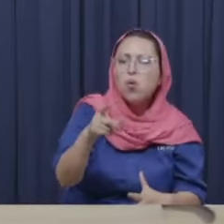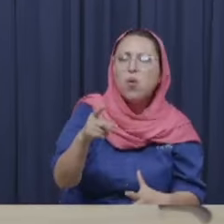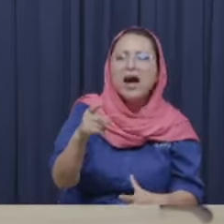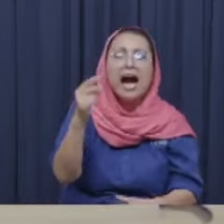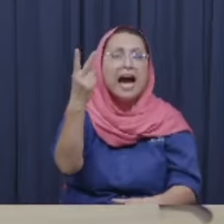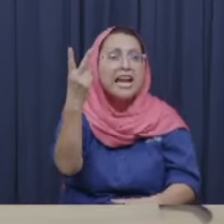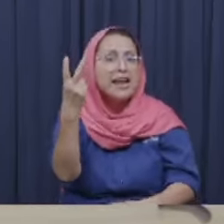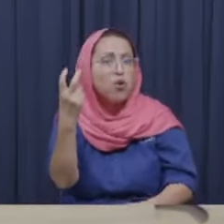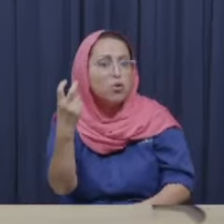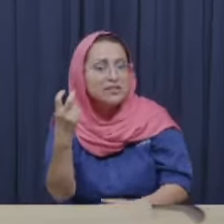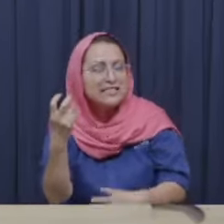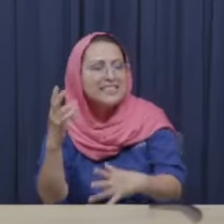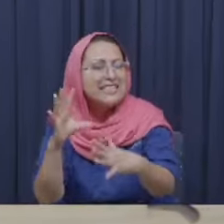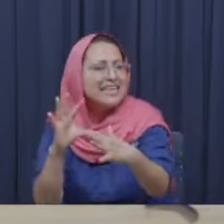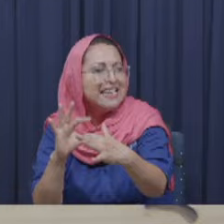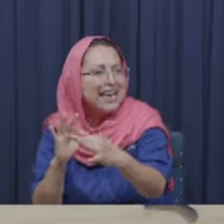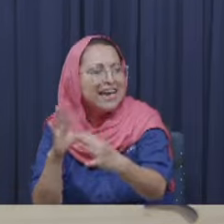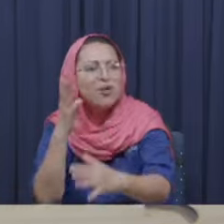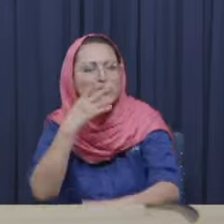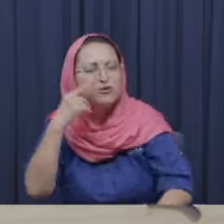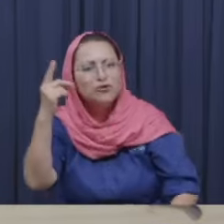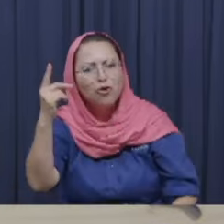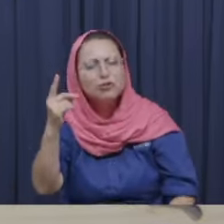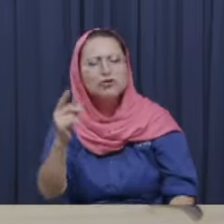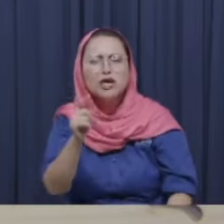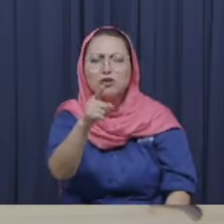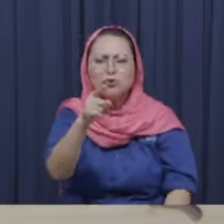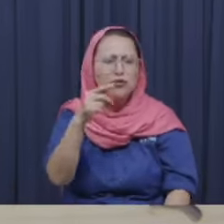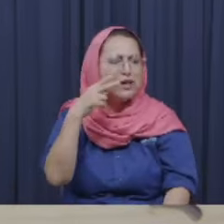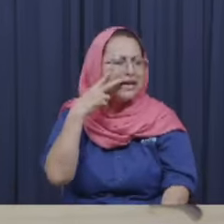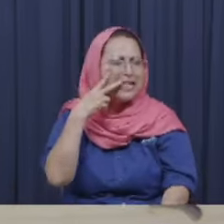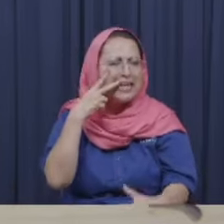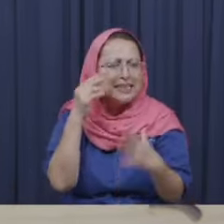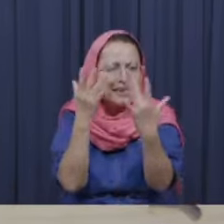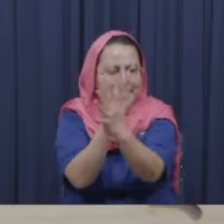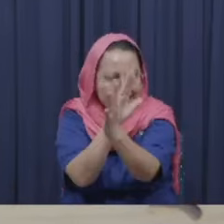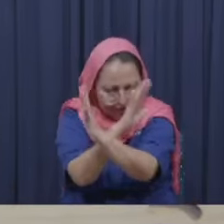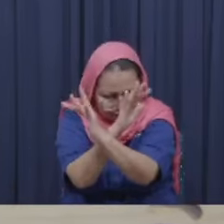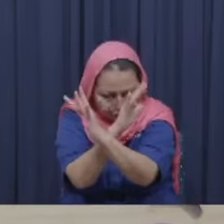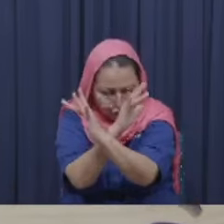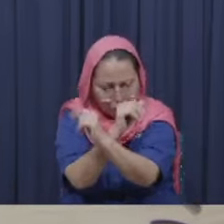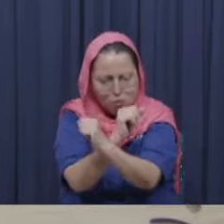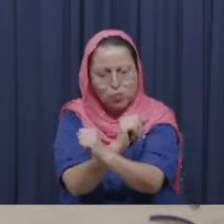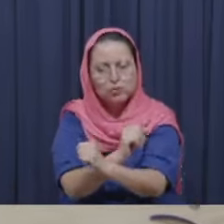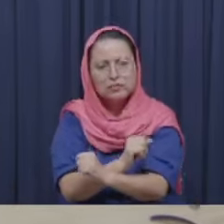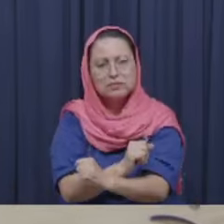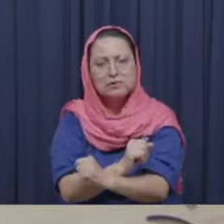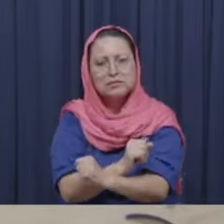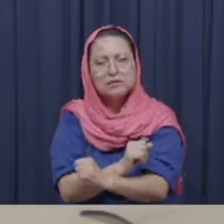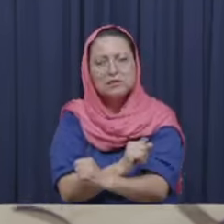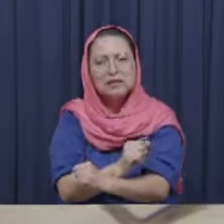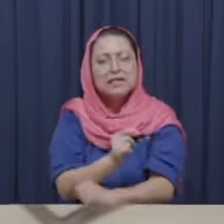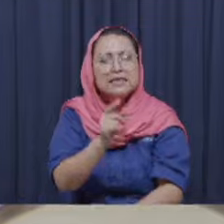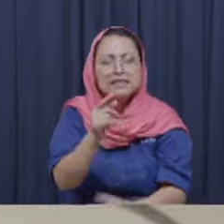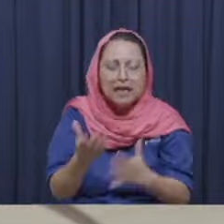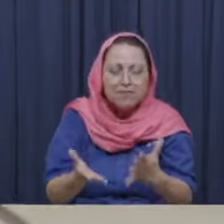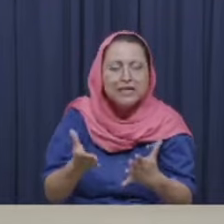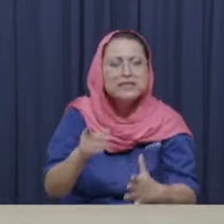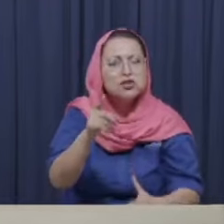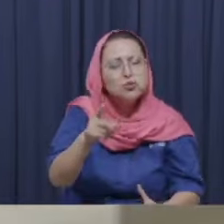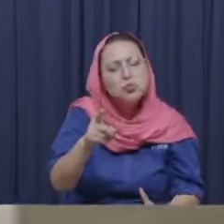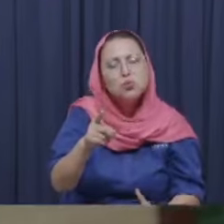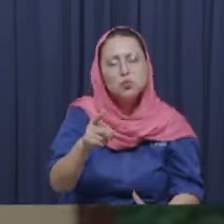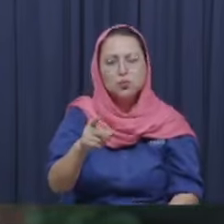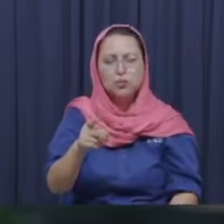dado ese paso, mire, como decía el apóstol, no es un tema de asustarlo. Esto comienza en una historia